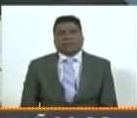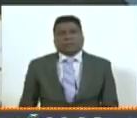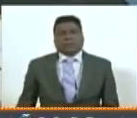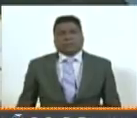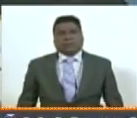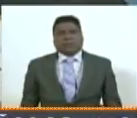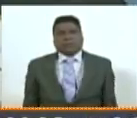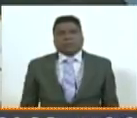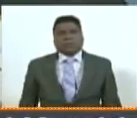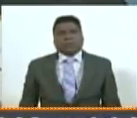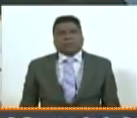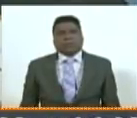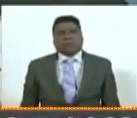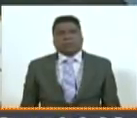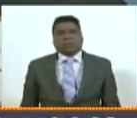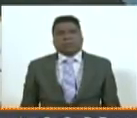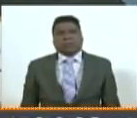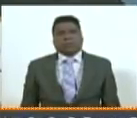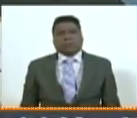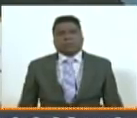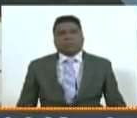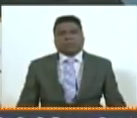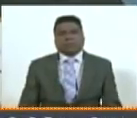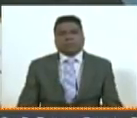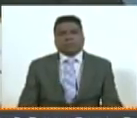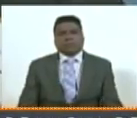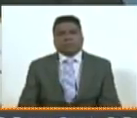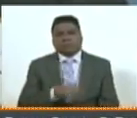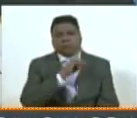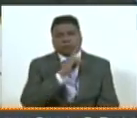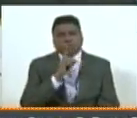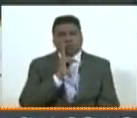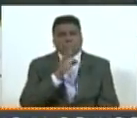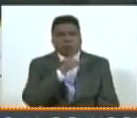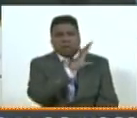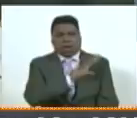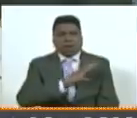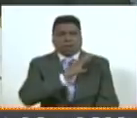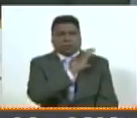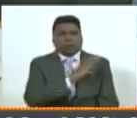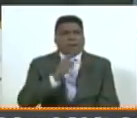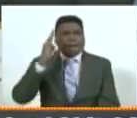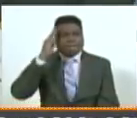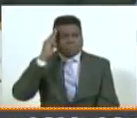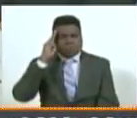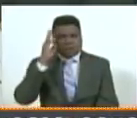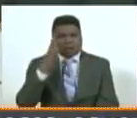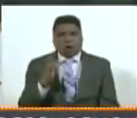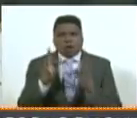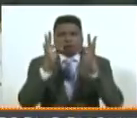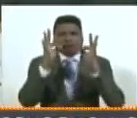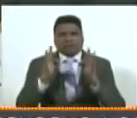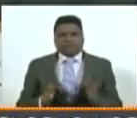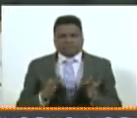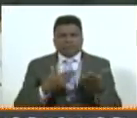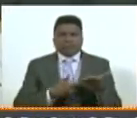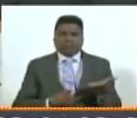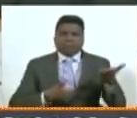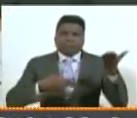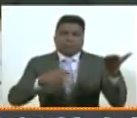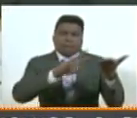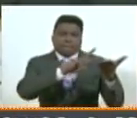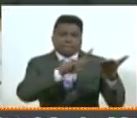moral republicano hacer lectura de un comunicado oficial que